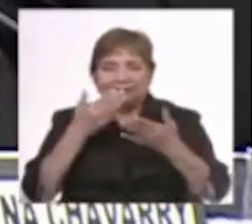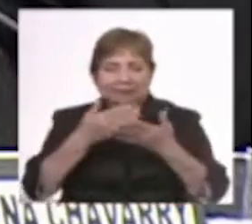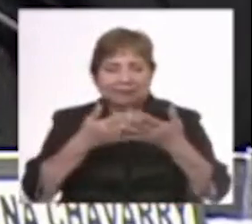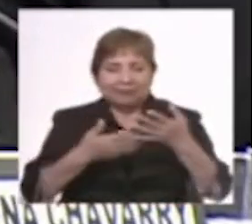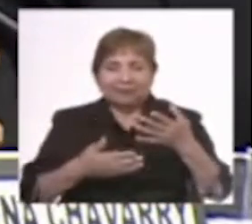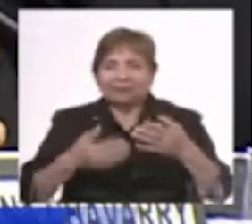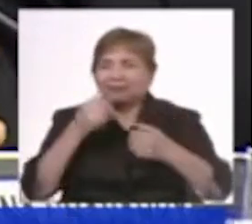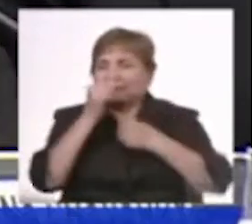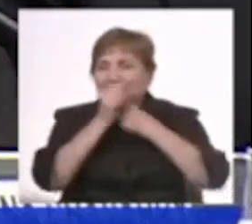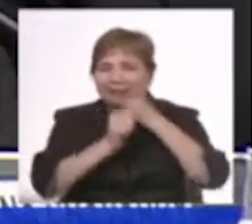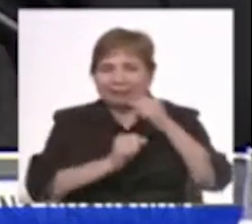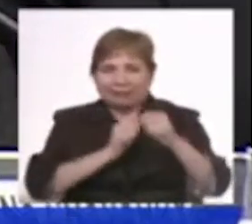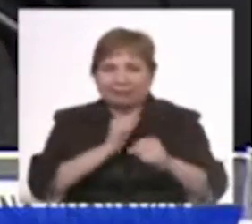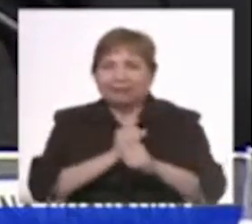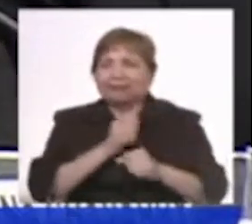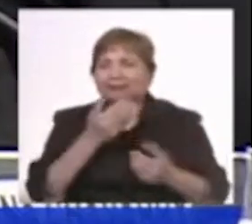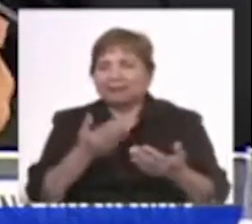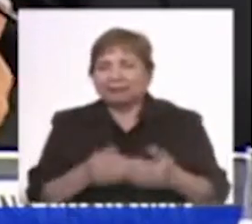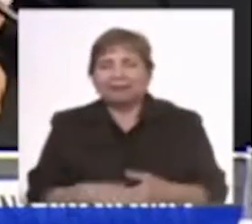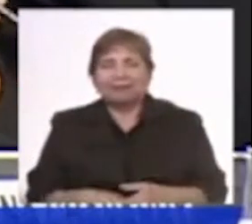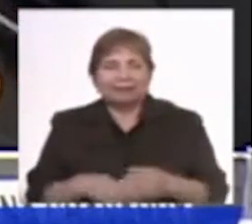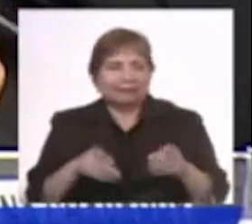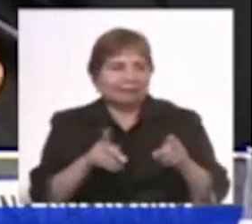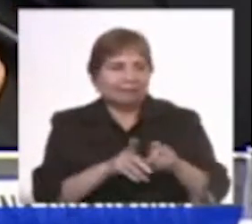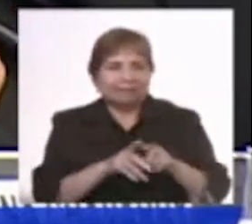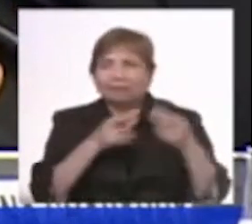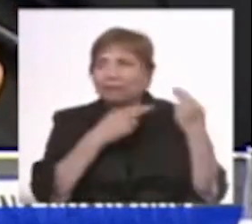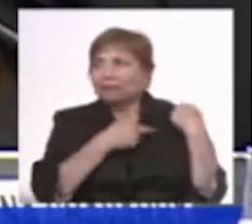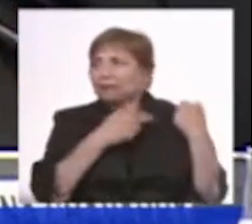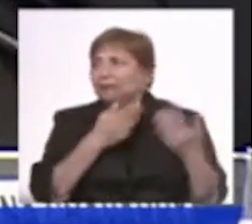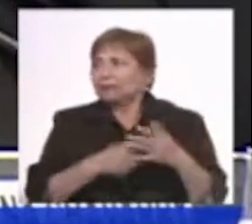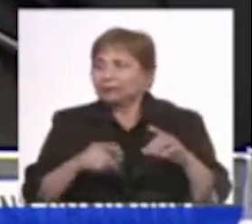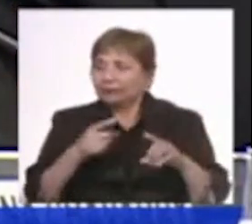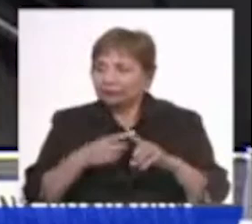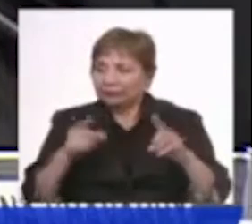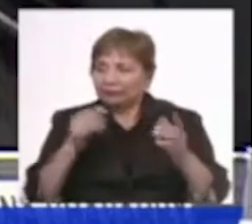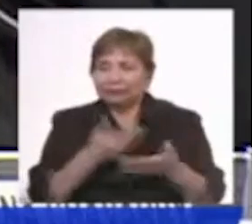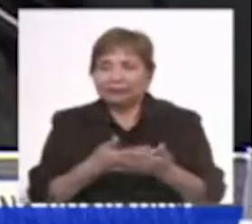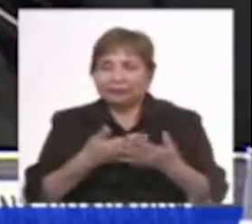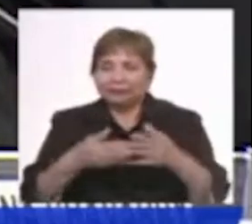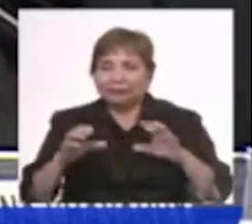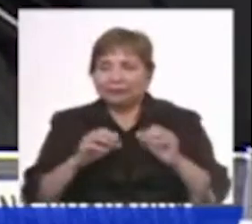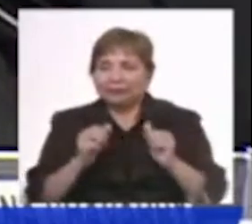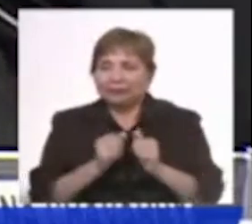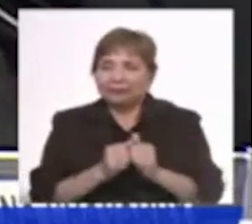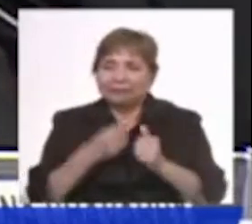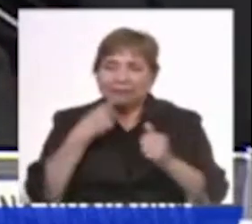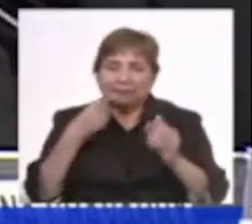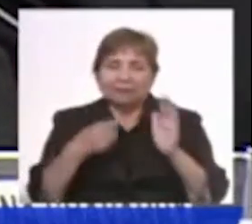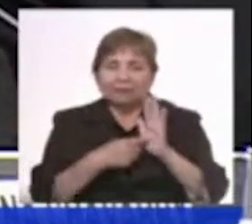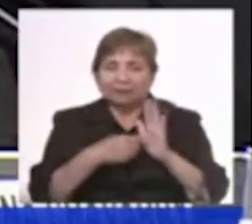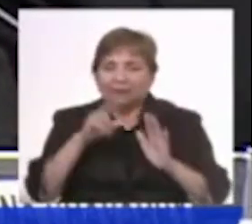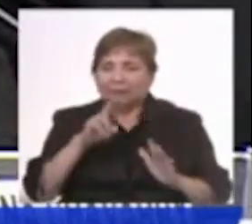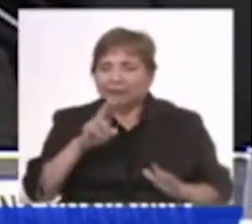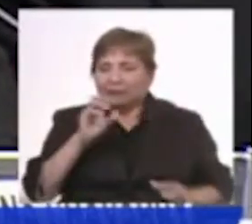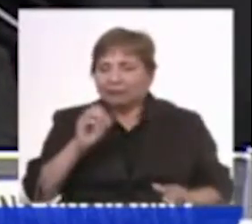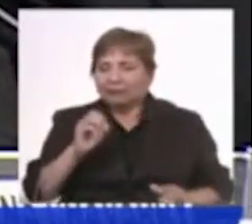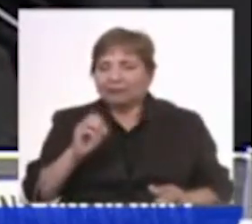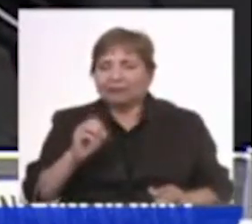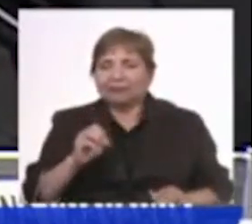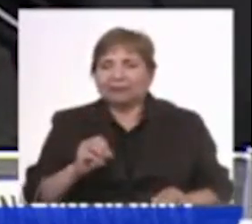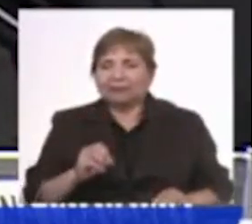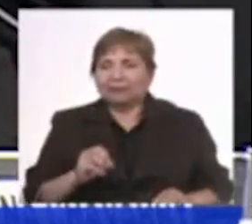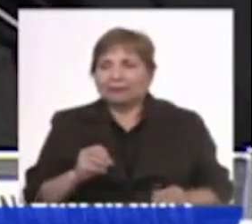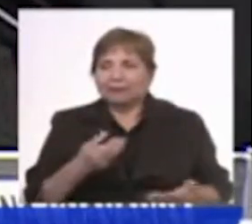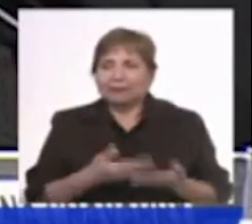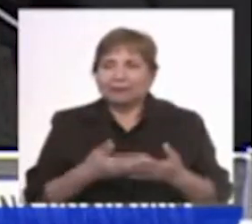necesidades multianuales y anuales y como corresponde. Sin embargo, estos procesos que ha referido el 2020